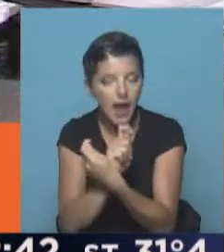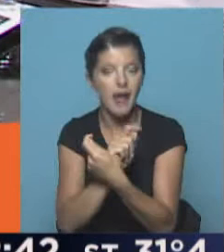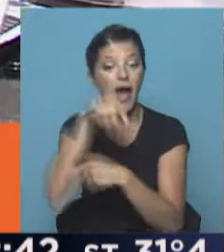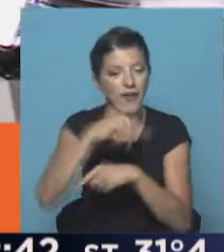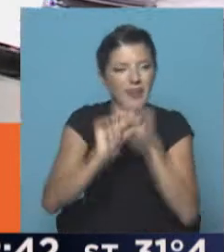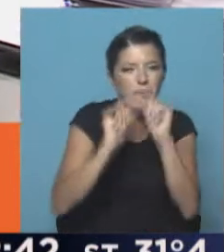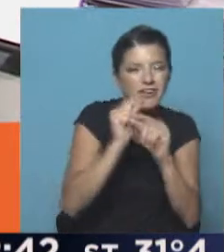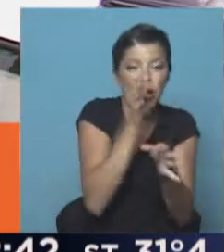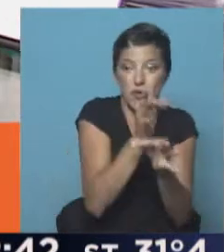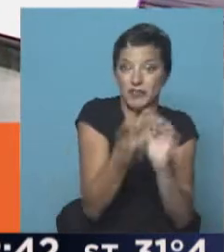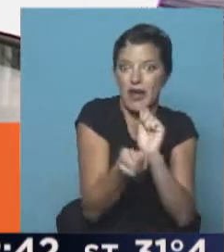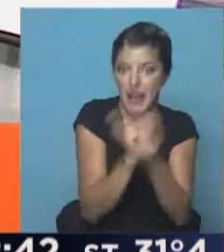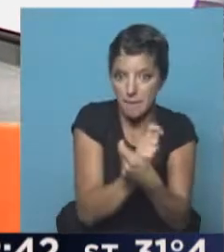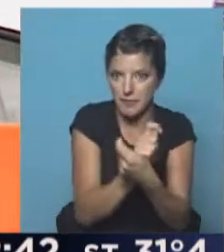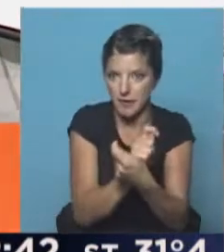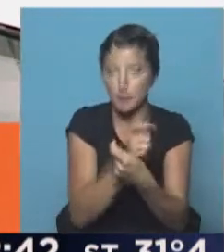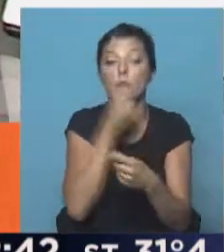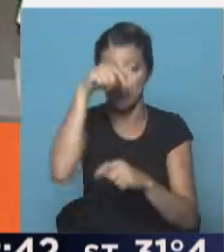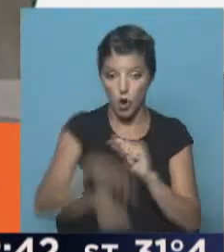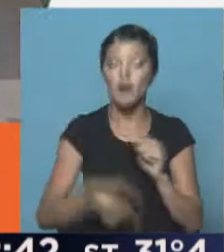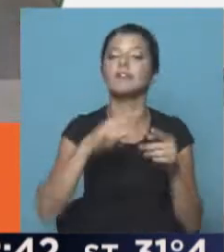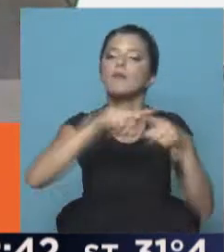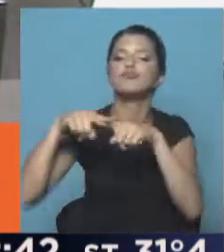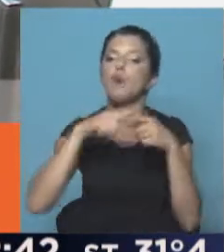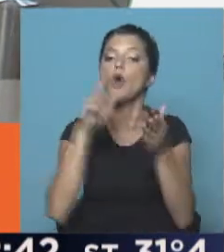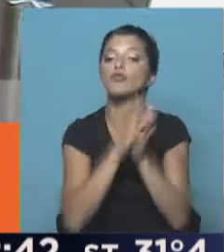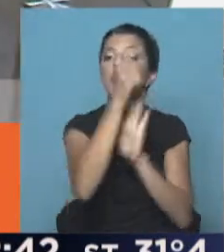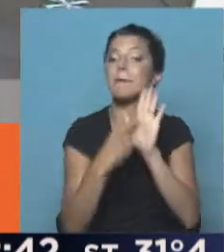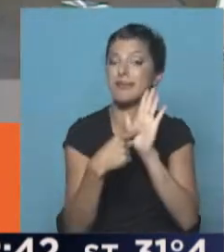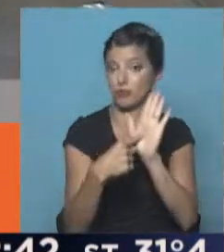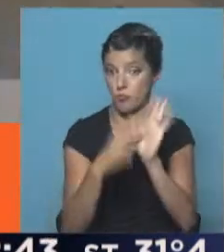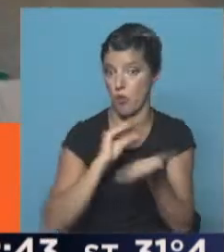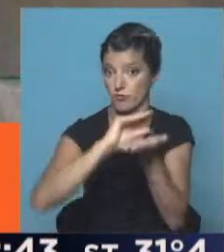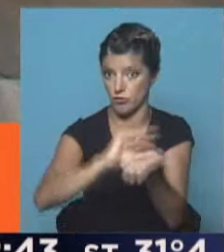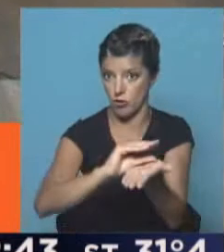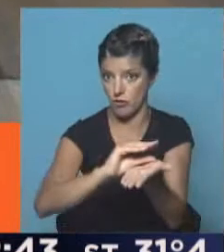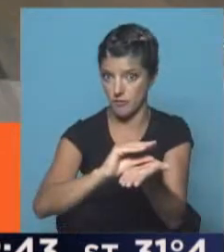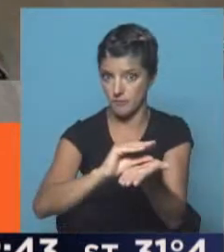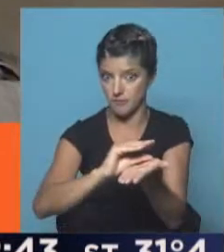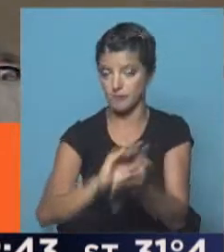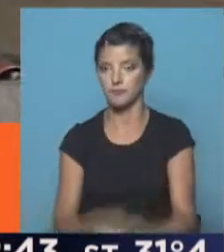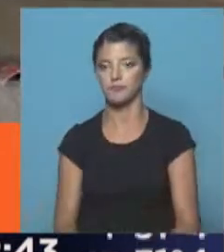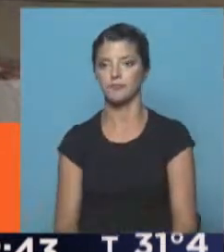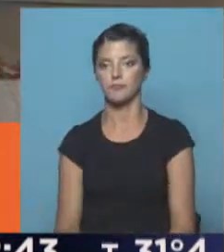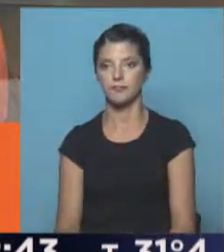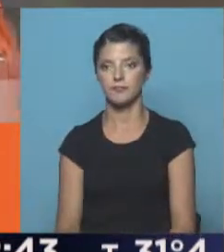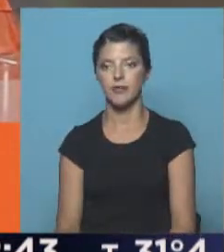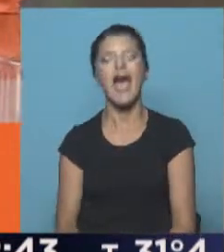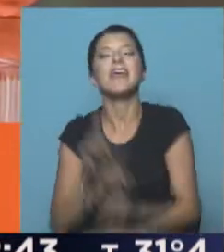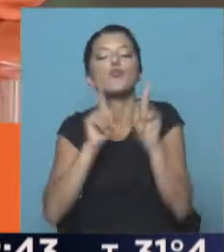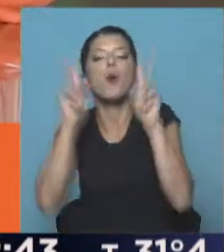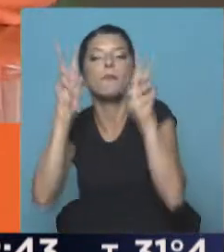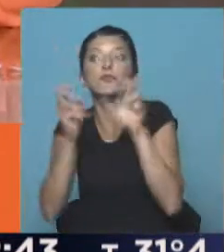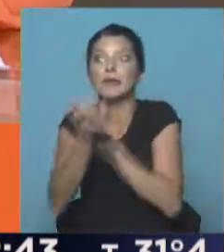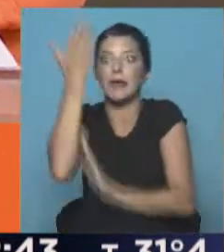de hecho se aprobó el presupuesto se está discutiendo el presupuesto y empieza a aparecer la cuestión de la promesa de campaña de la presidenta bachelet y como ciertos temas se